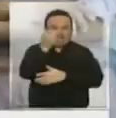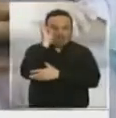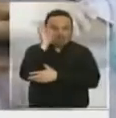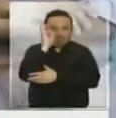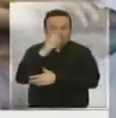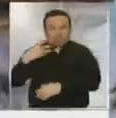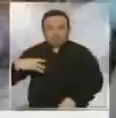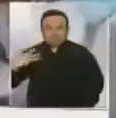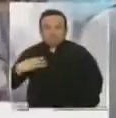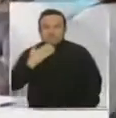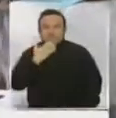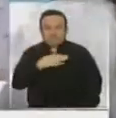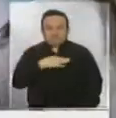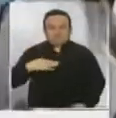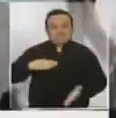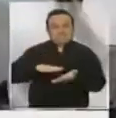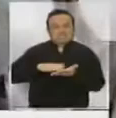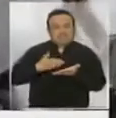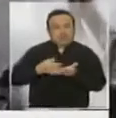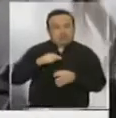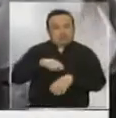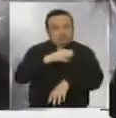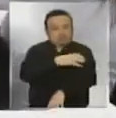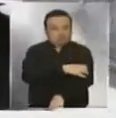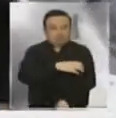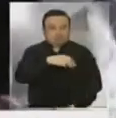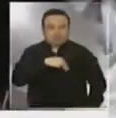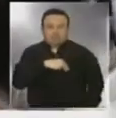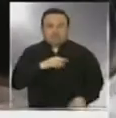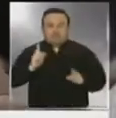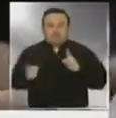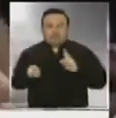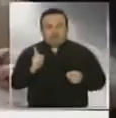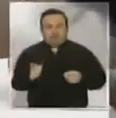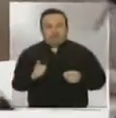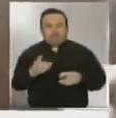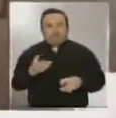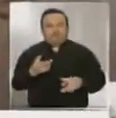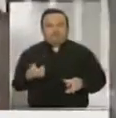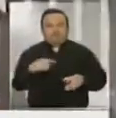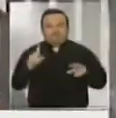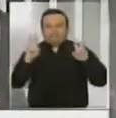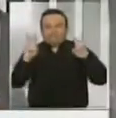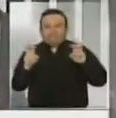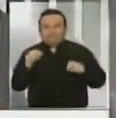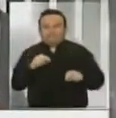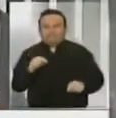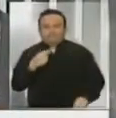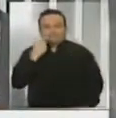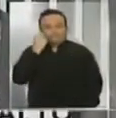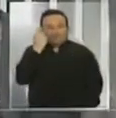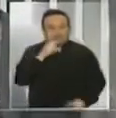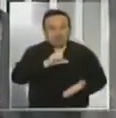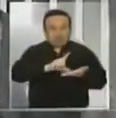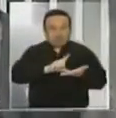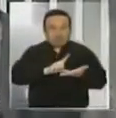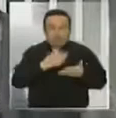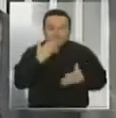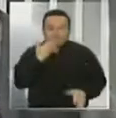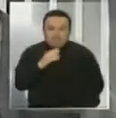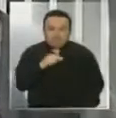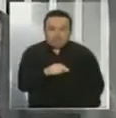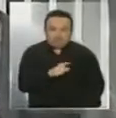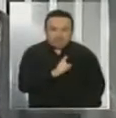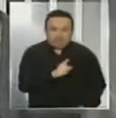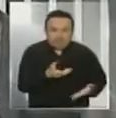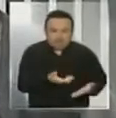entre el municipio y la Seremi de Salud de la Región Metropolitana, se coordinó, entre otras cosas, este tema. Entendemos que el lugar no es